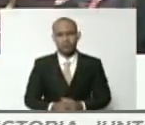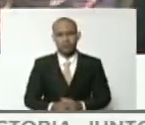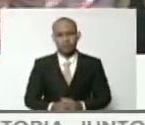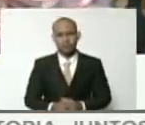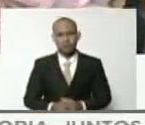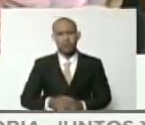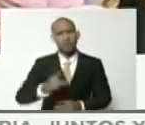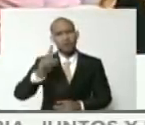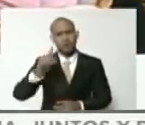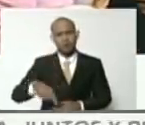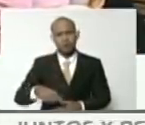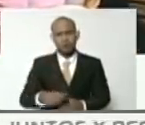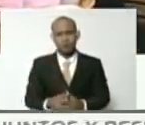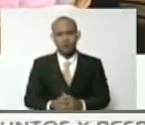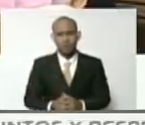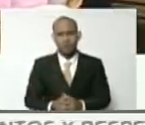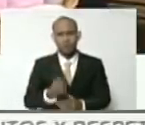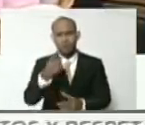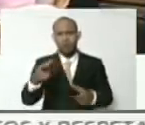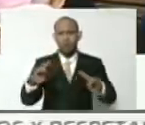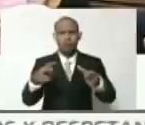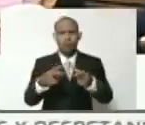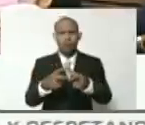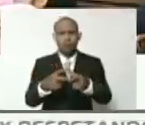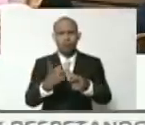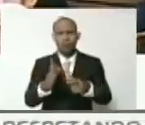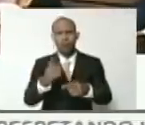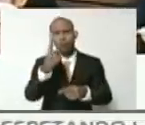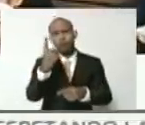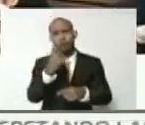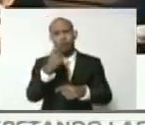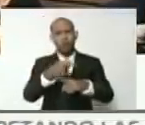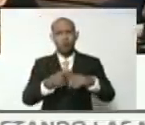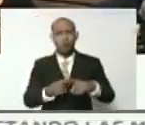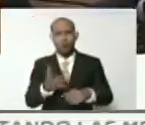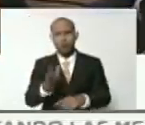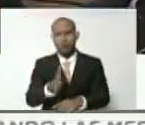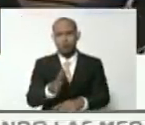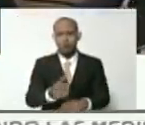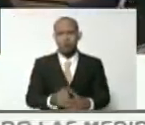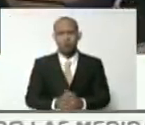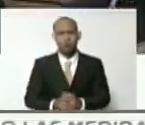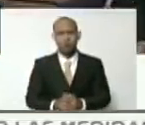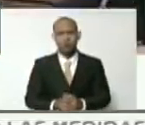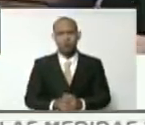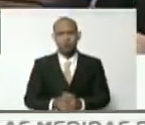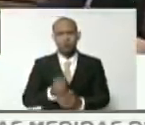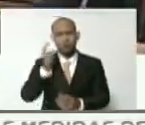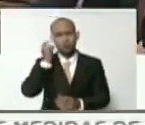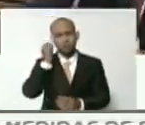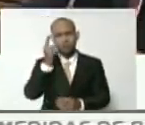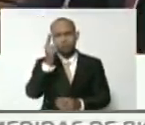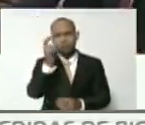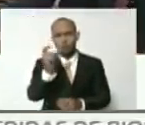Tuvimos ahora una reunión casi de hora y media con la relatora especial